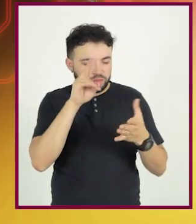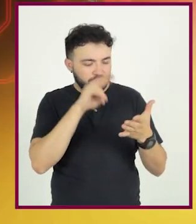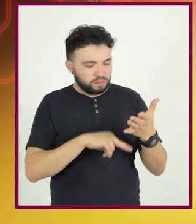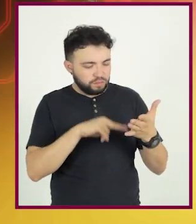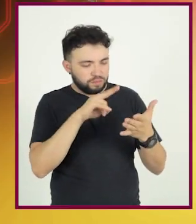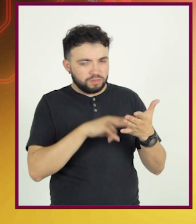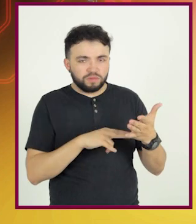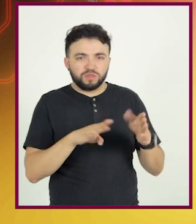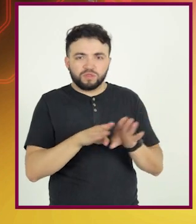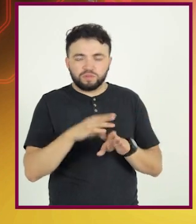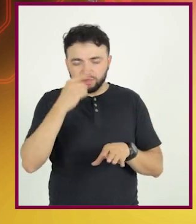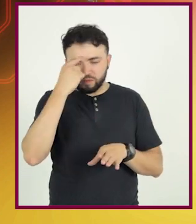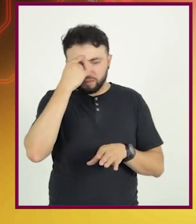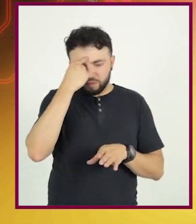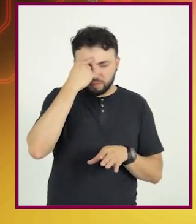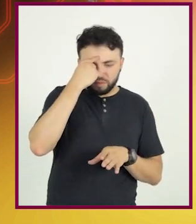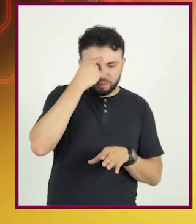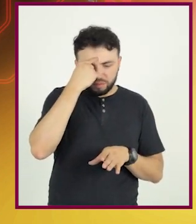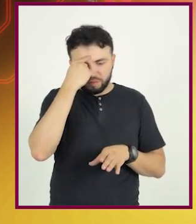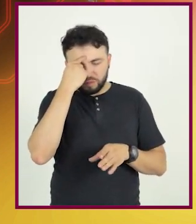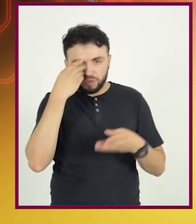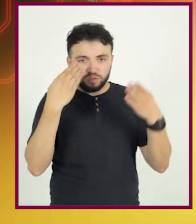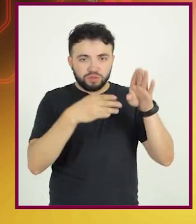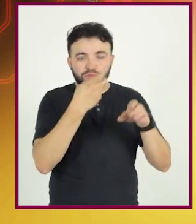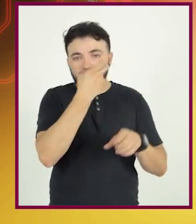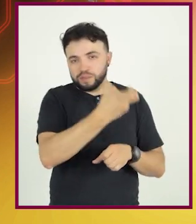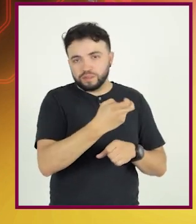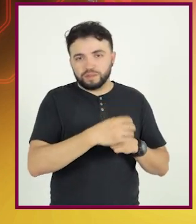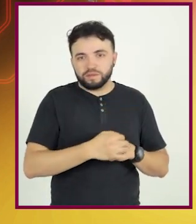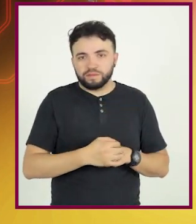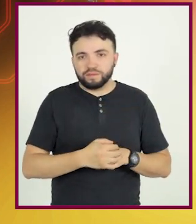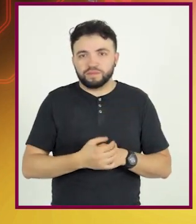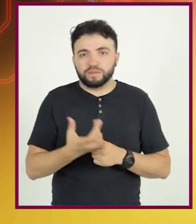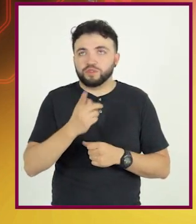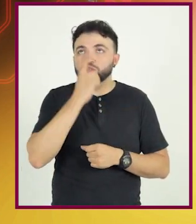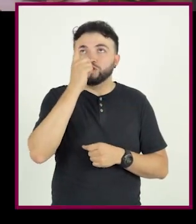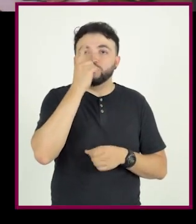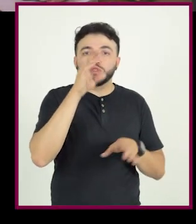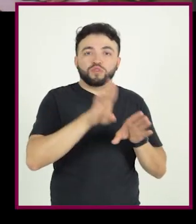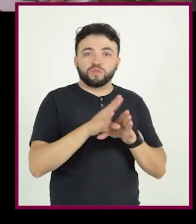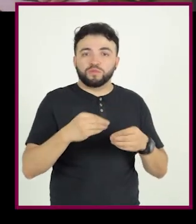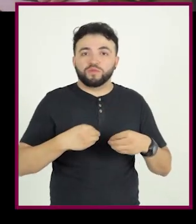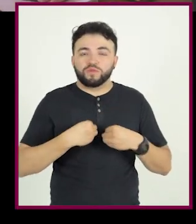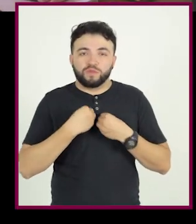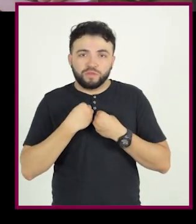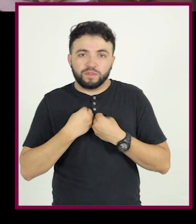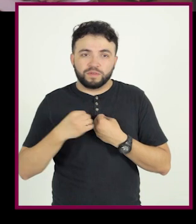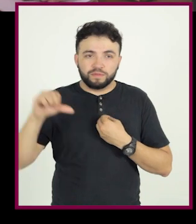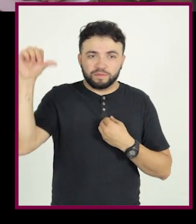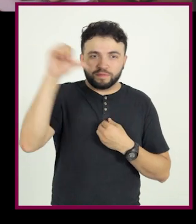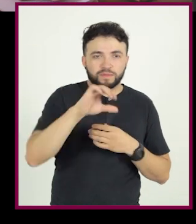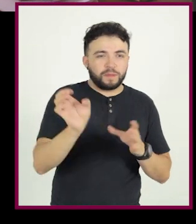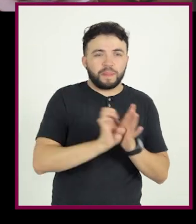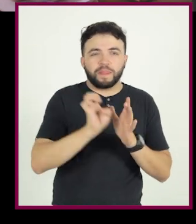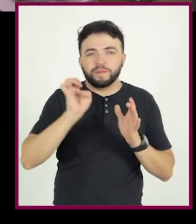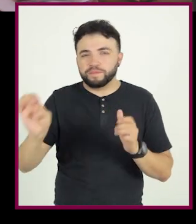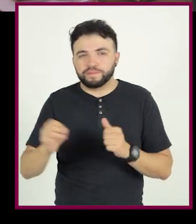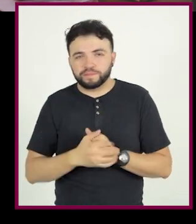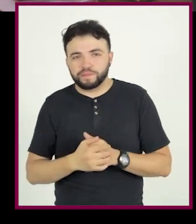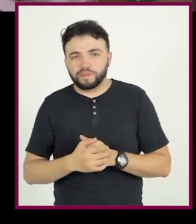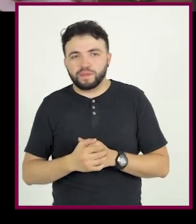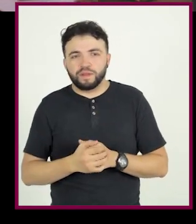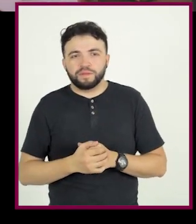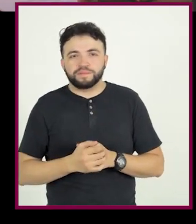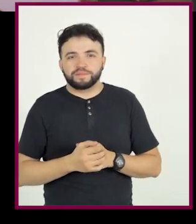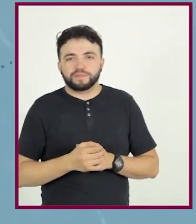sino a analizar y reflexionar sobre ella, el sentido que tienen los hechos en su propio contexto, a la luz de la